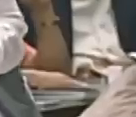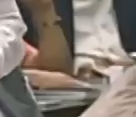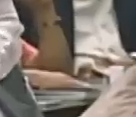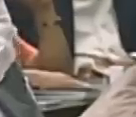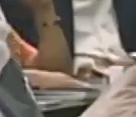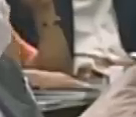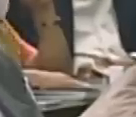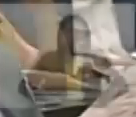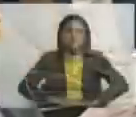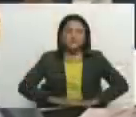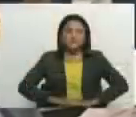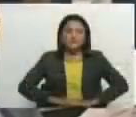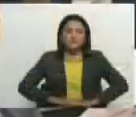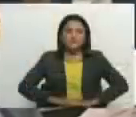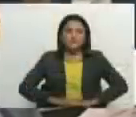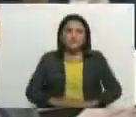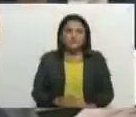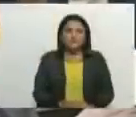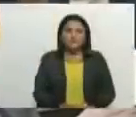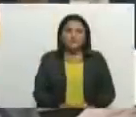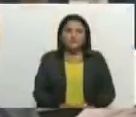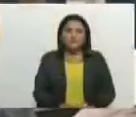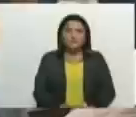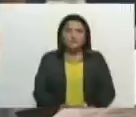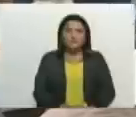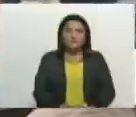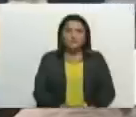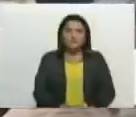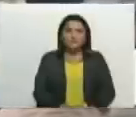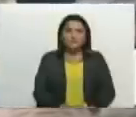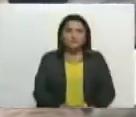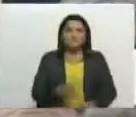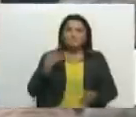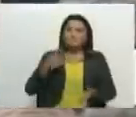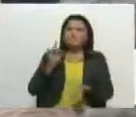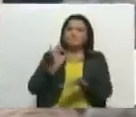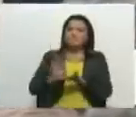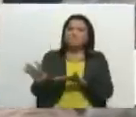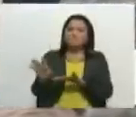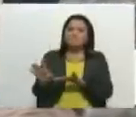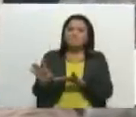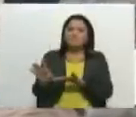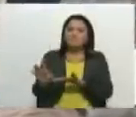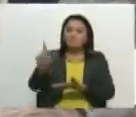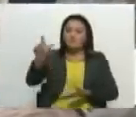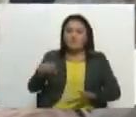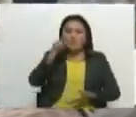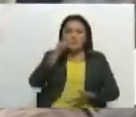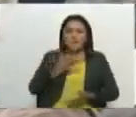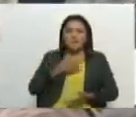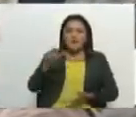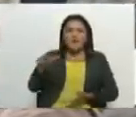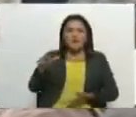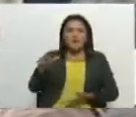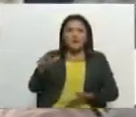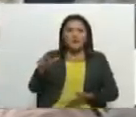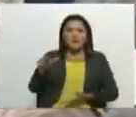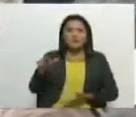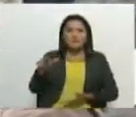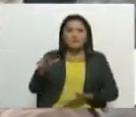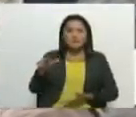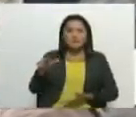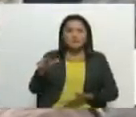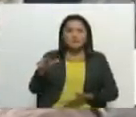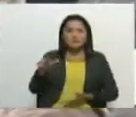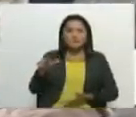absoluta fuerza, una expresión concreta que execre de la función pública a ese señor que se llama